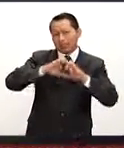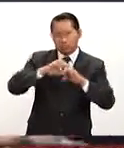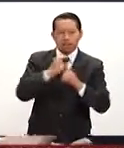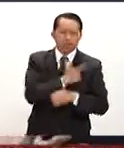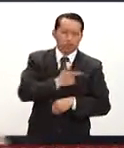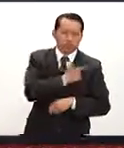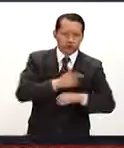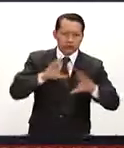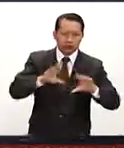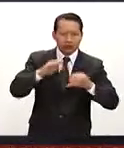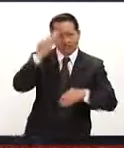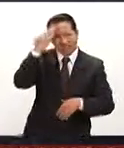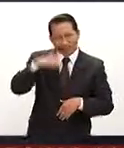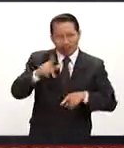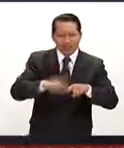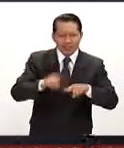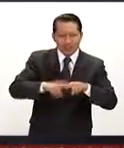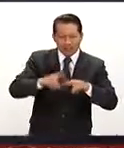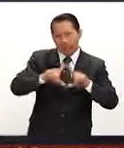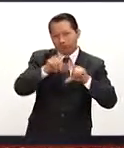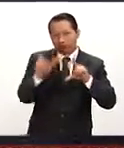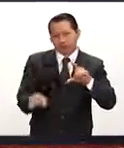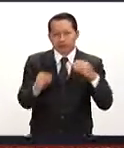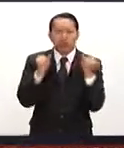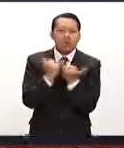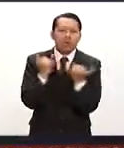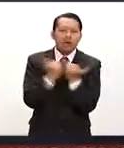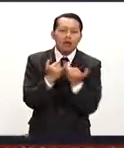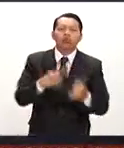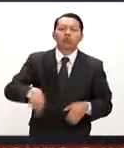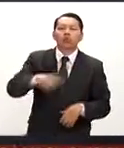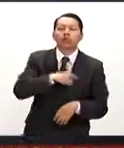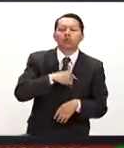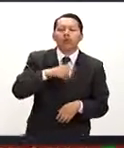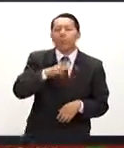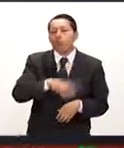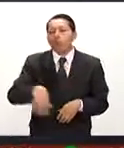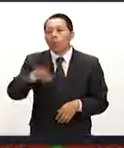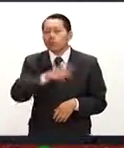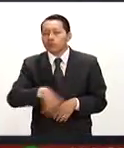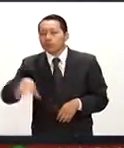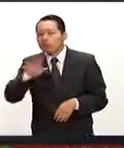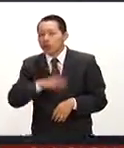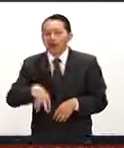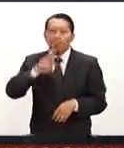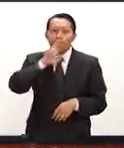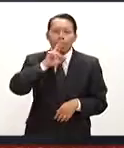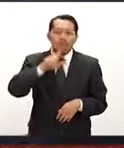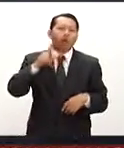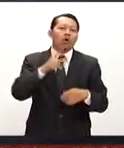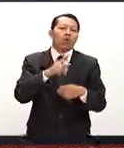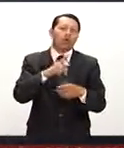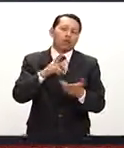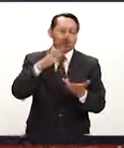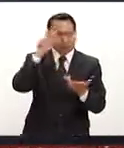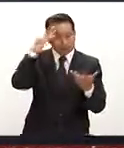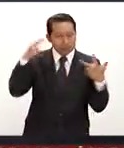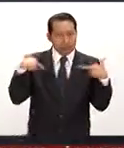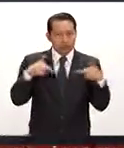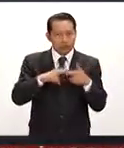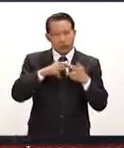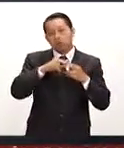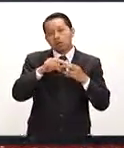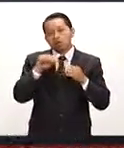educar, se sabe quiénes son en el país. Y hemos buscado a los mejores educadores,